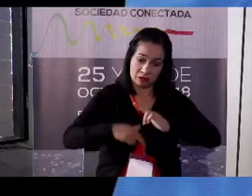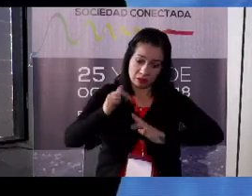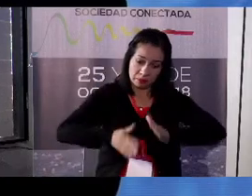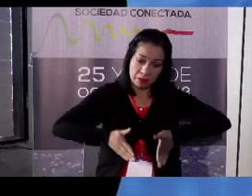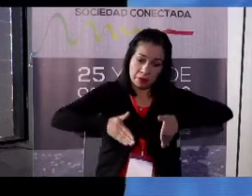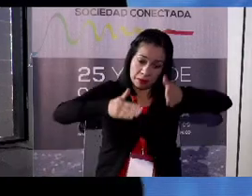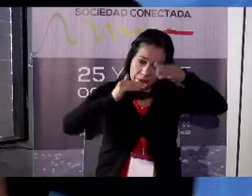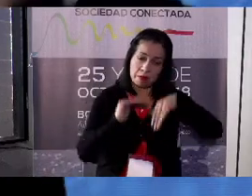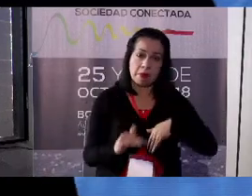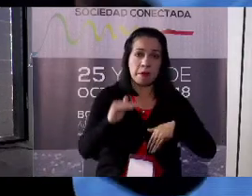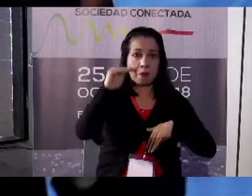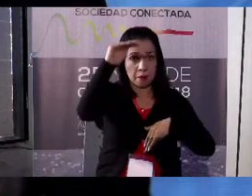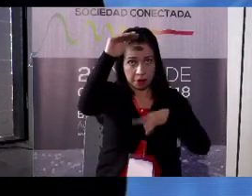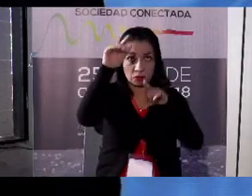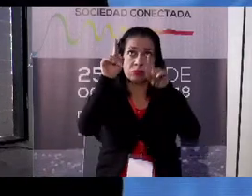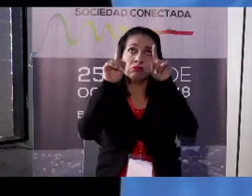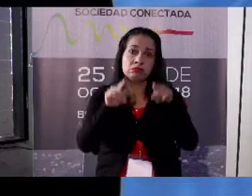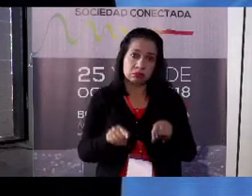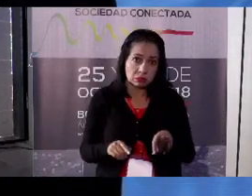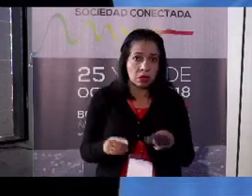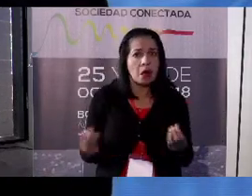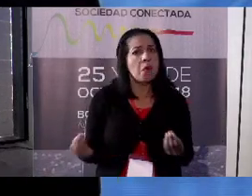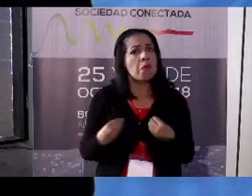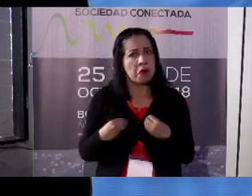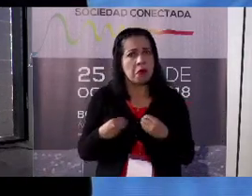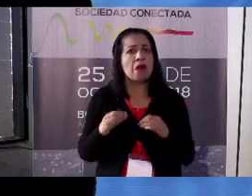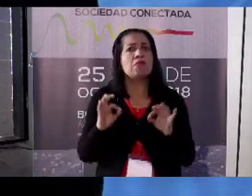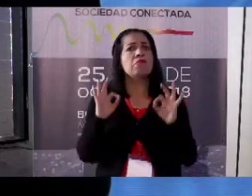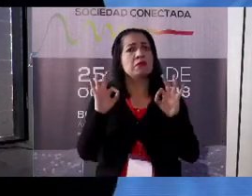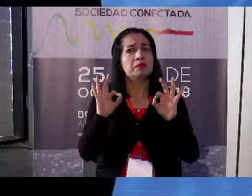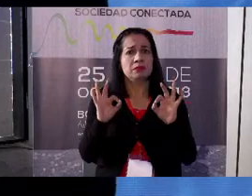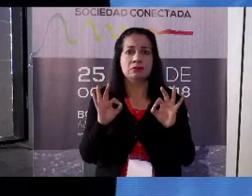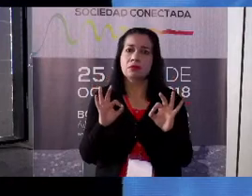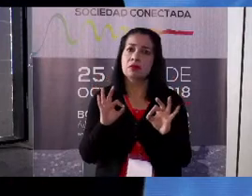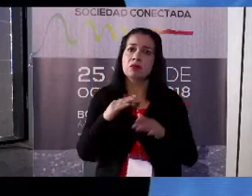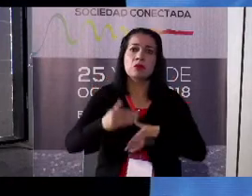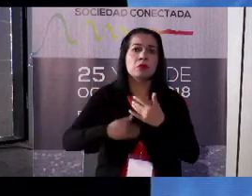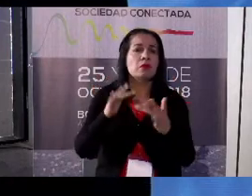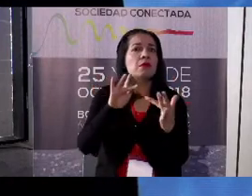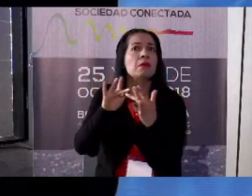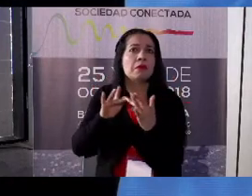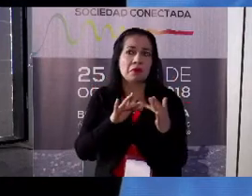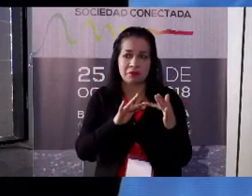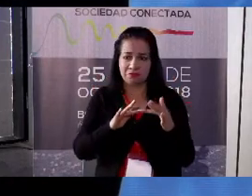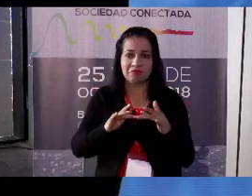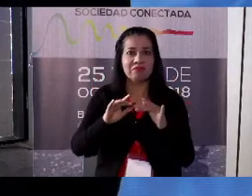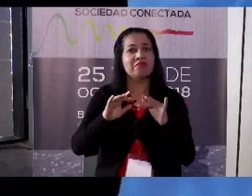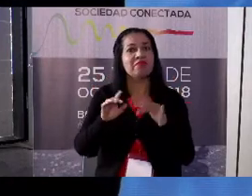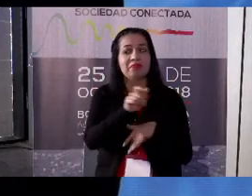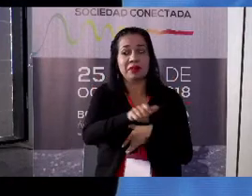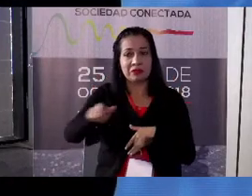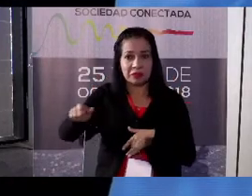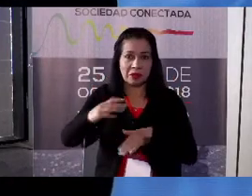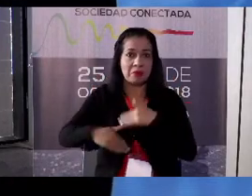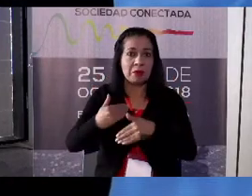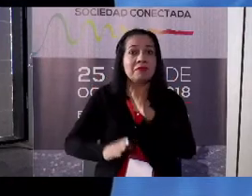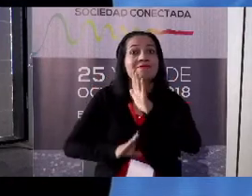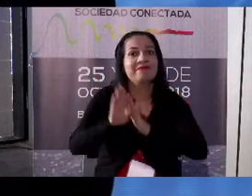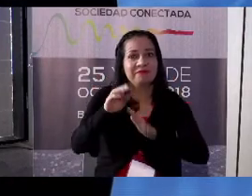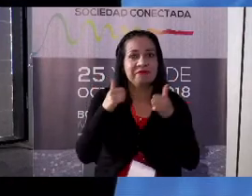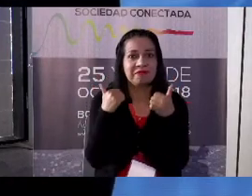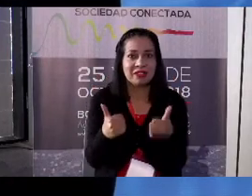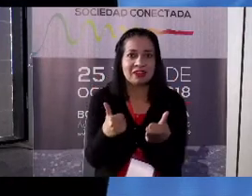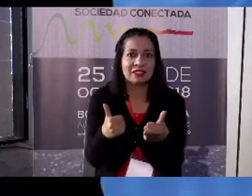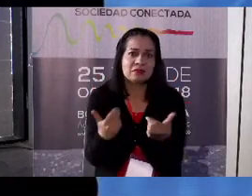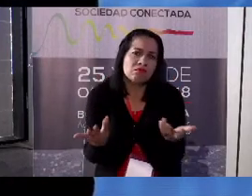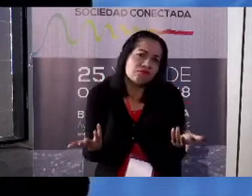tienen las condiciones adecuadas para que puedan empezar a desarrollarse Y qué es lo que sucede qué es lo que pasa